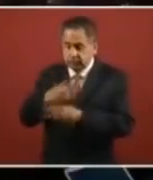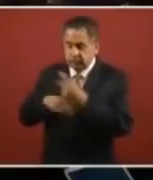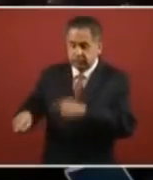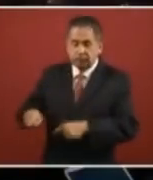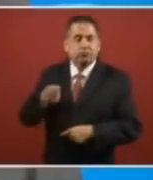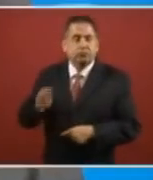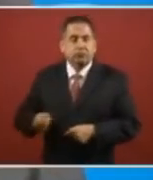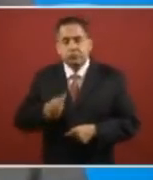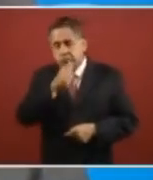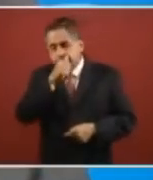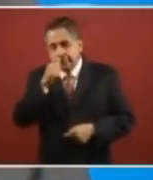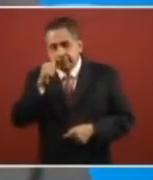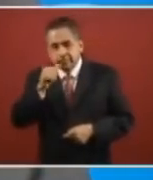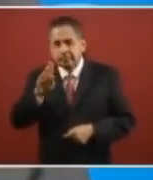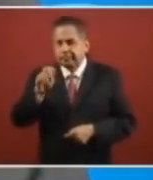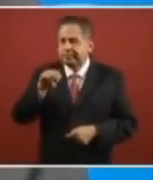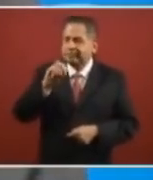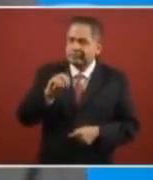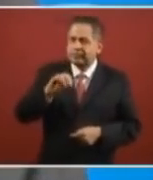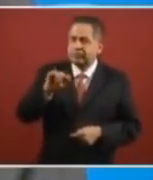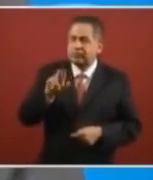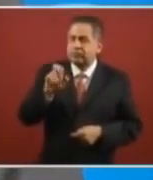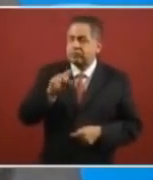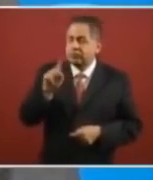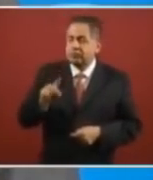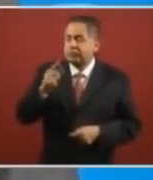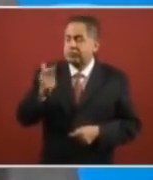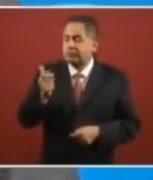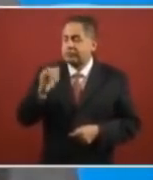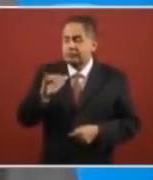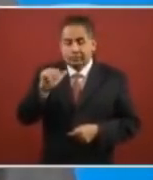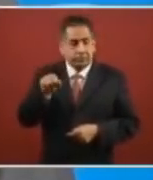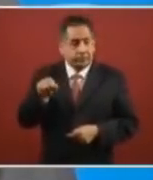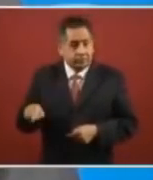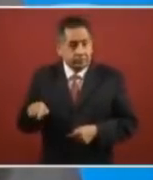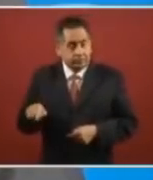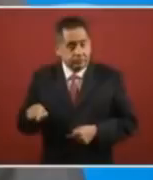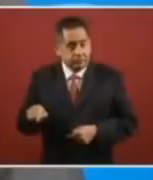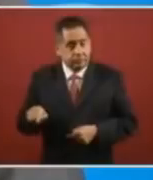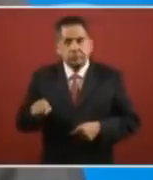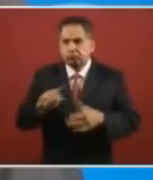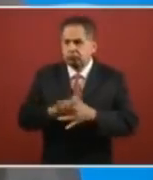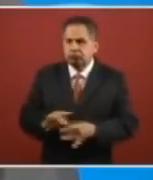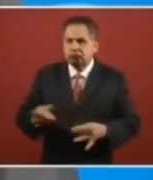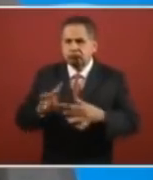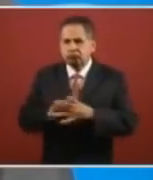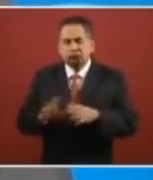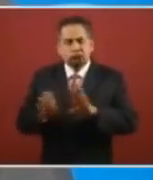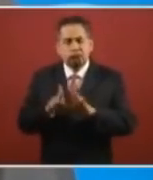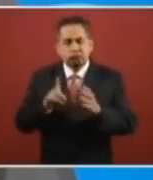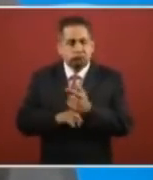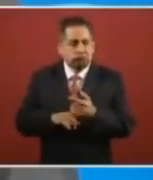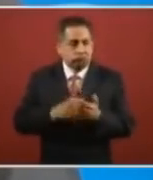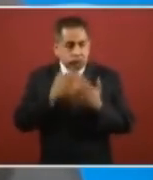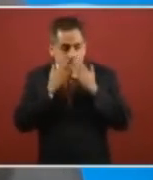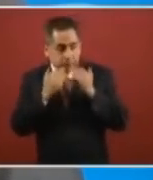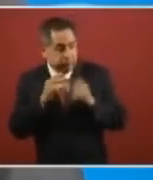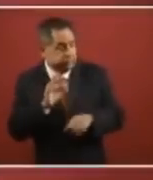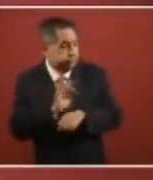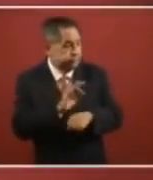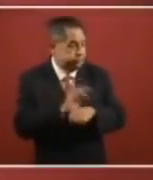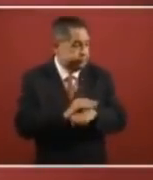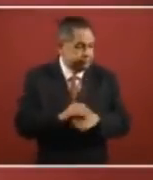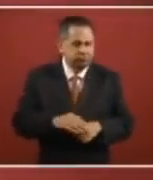Benito Juárez García, que enfrentó a los que en ese entonces no querían los cambios, a